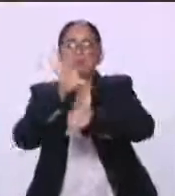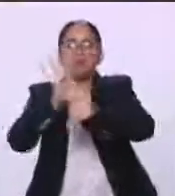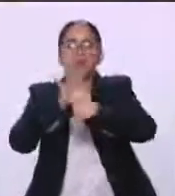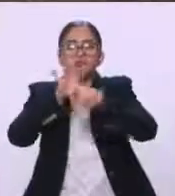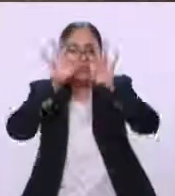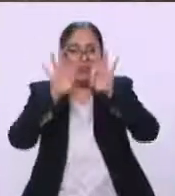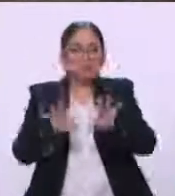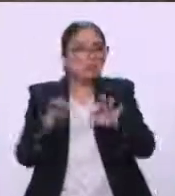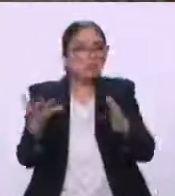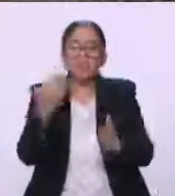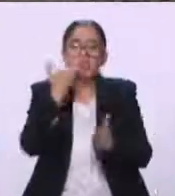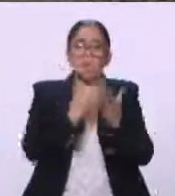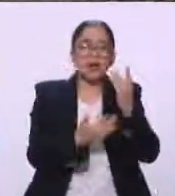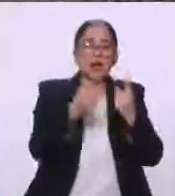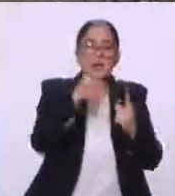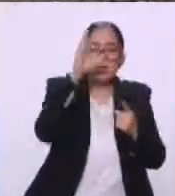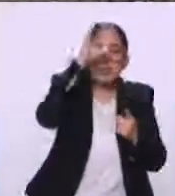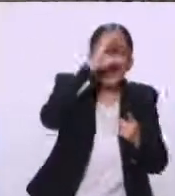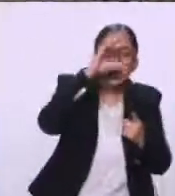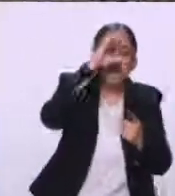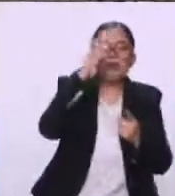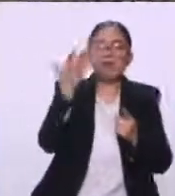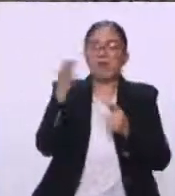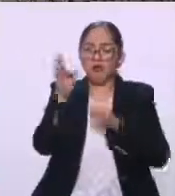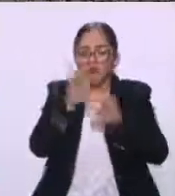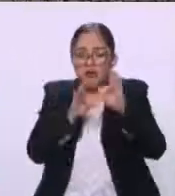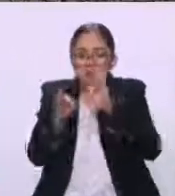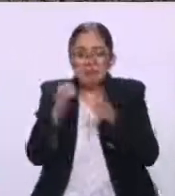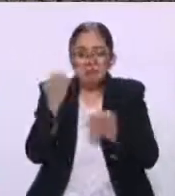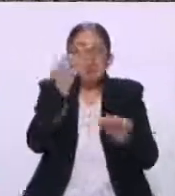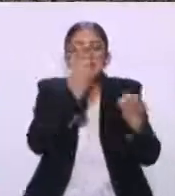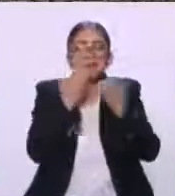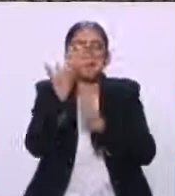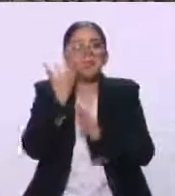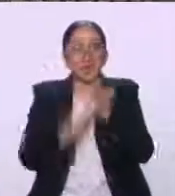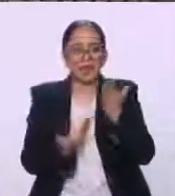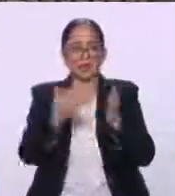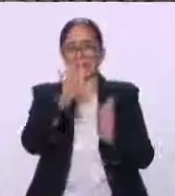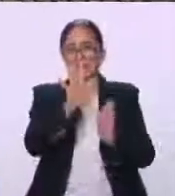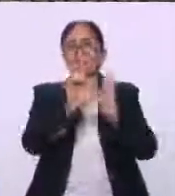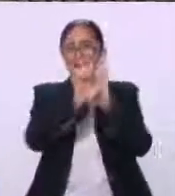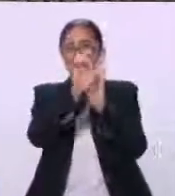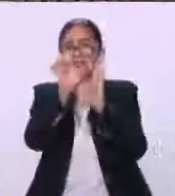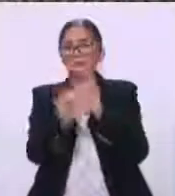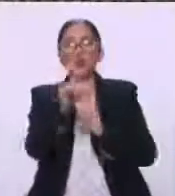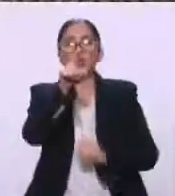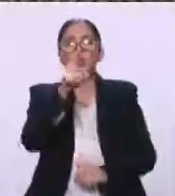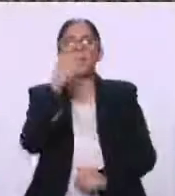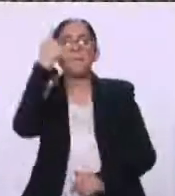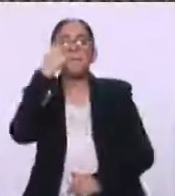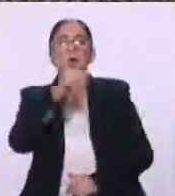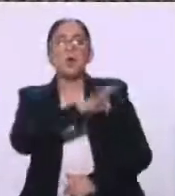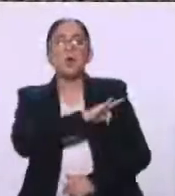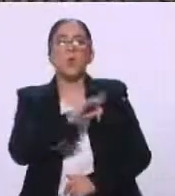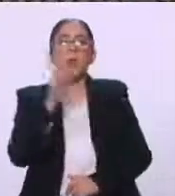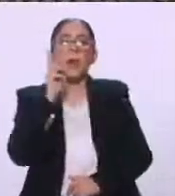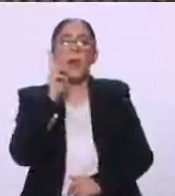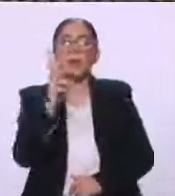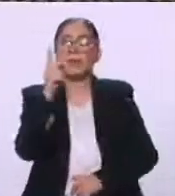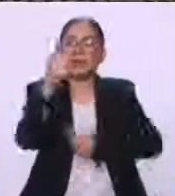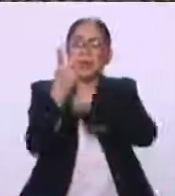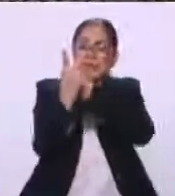no resuelto. Y la energía eléctrica para ver la televisión, para utilizar internet, para ver mi cámara